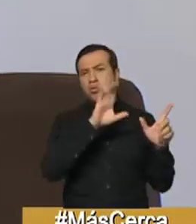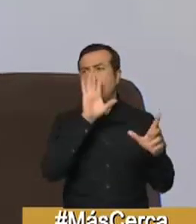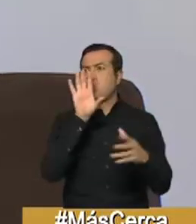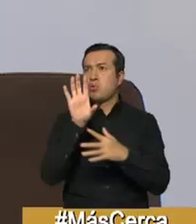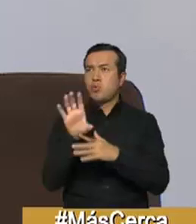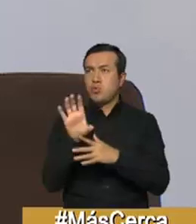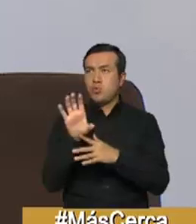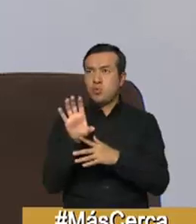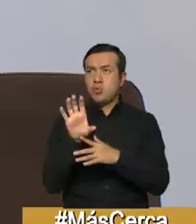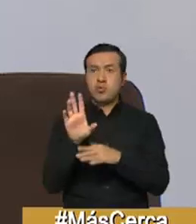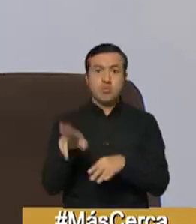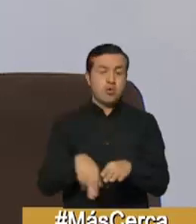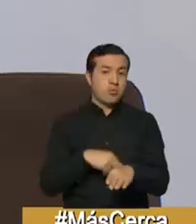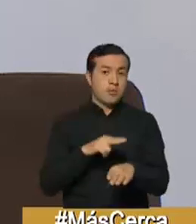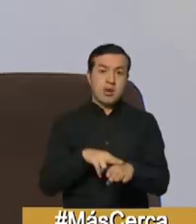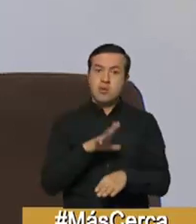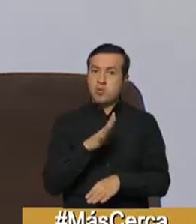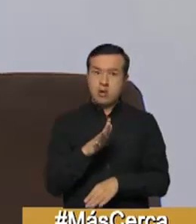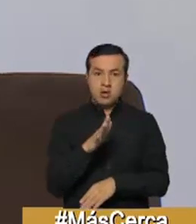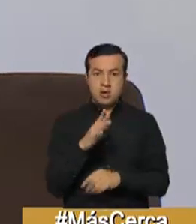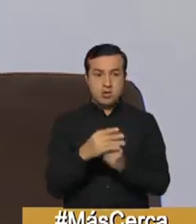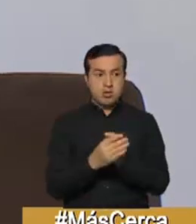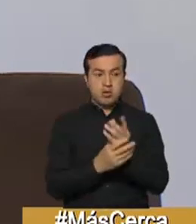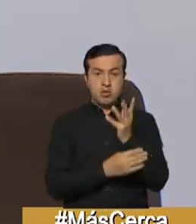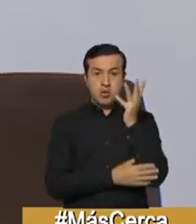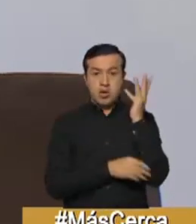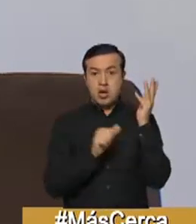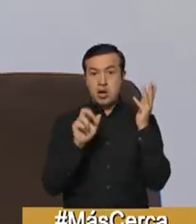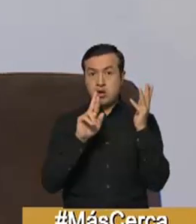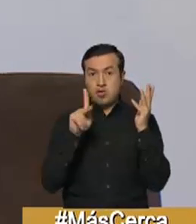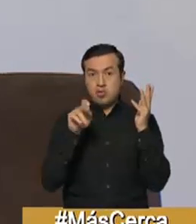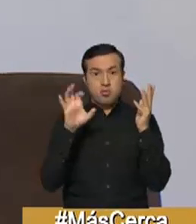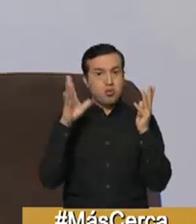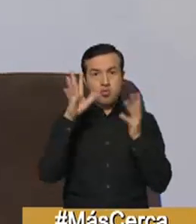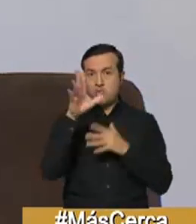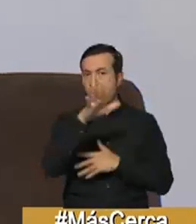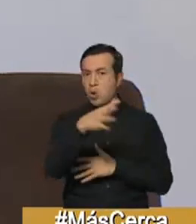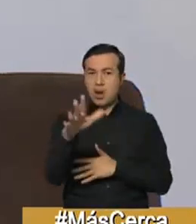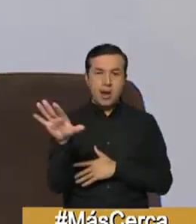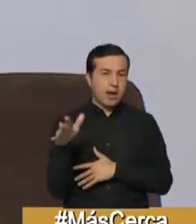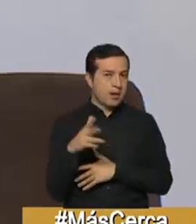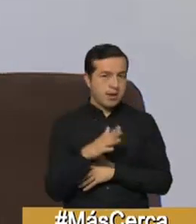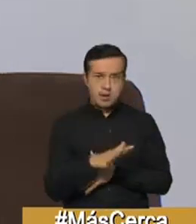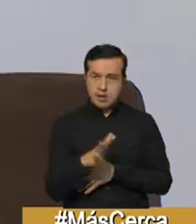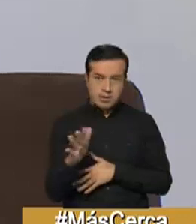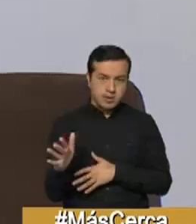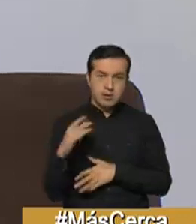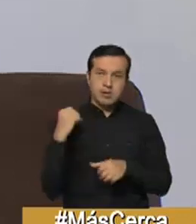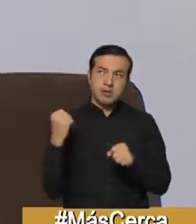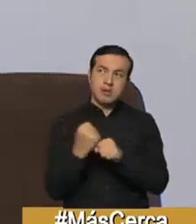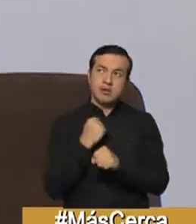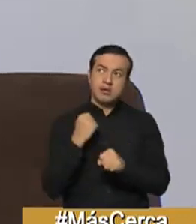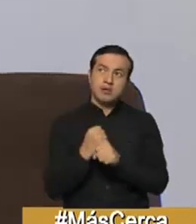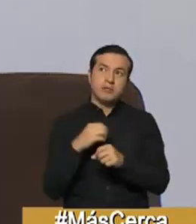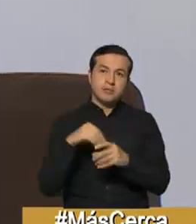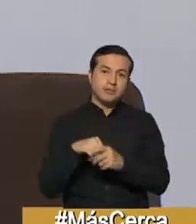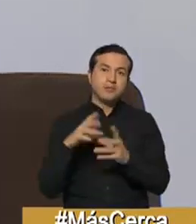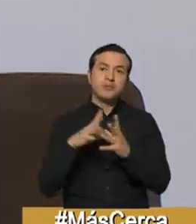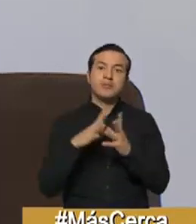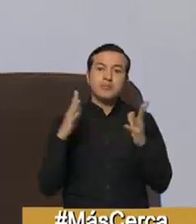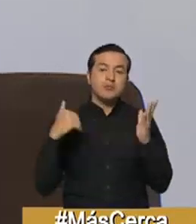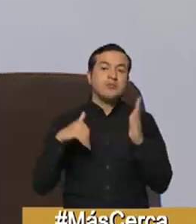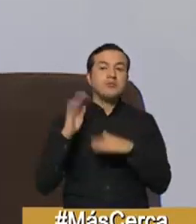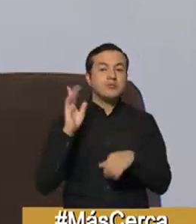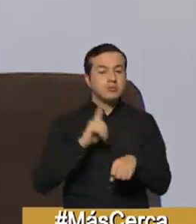que no es algo común, la verdad que un bonsai de arupo no lo encuentras fácilmente. El trabajo en él requiere de muchísimo